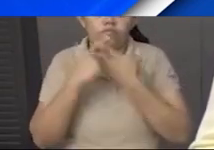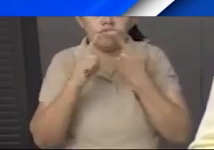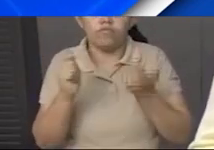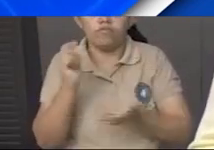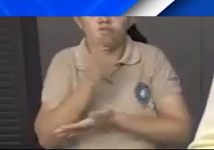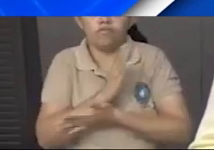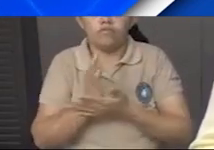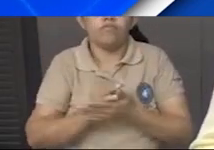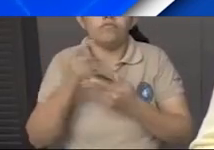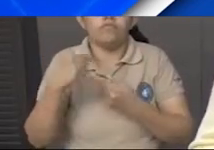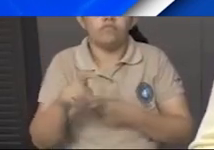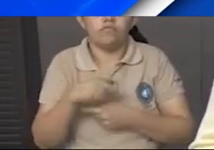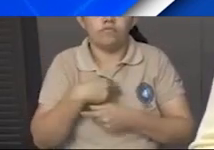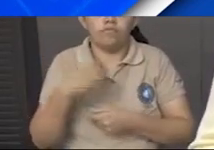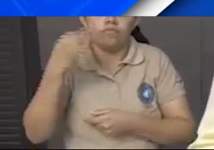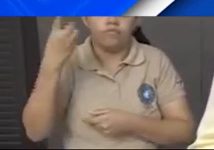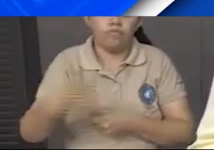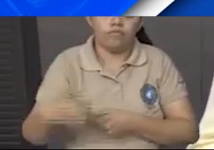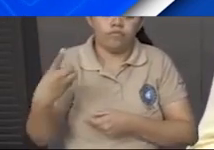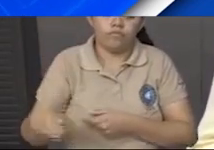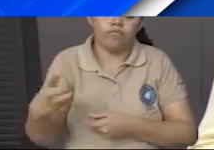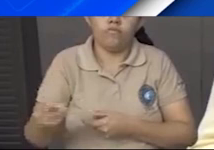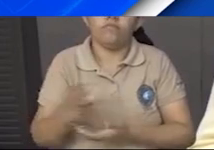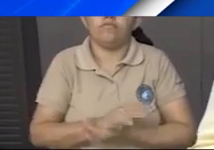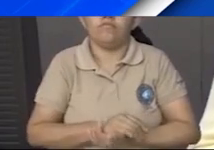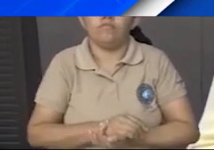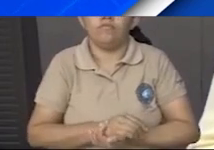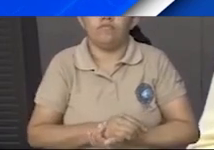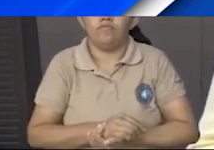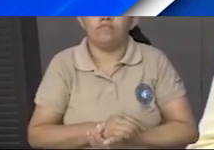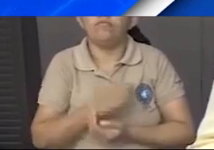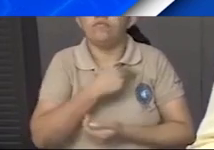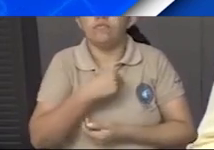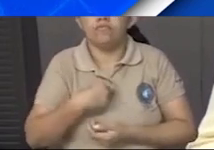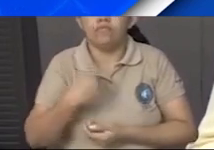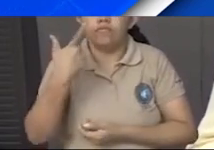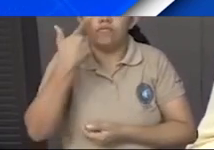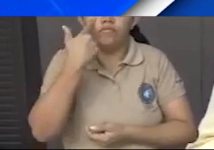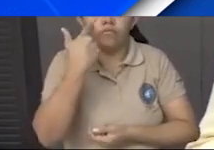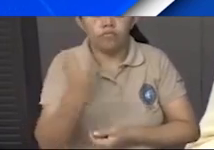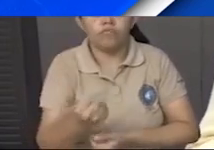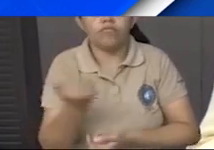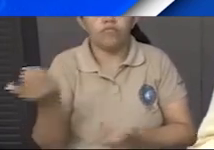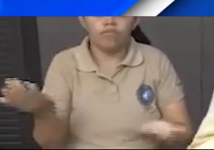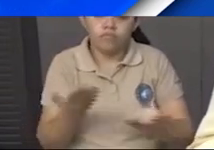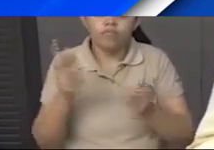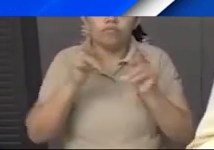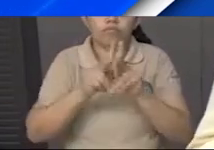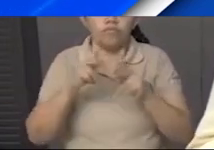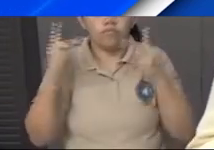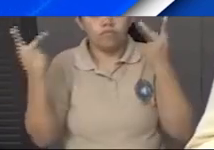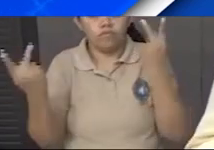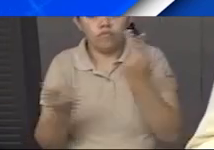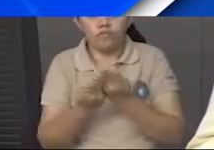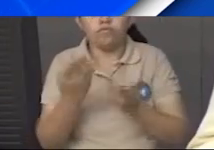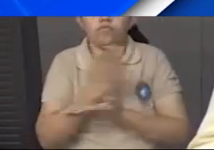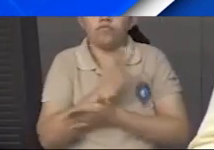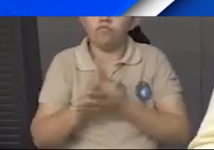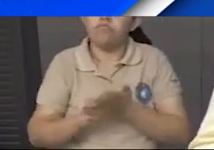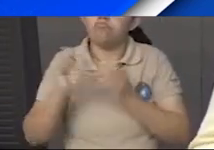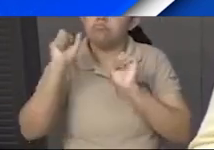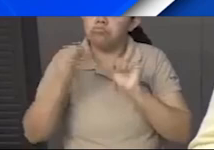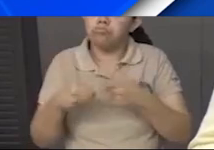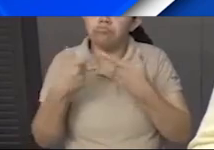revolución popular y de restitución de derechos. Es reconocer que somos un pueblo multiétnico